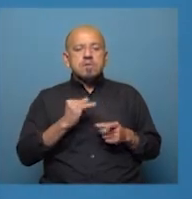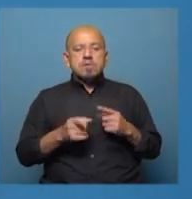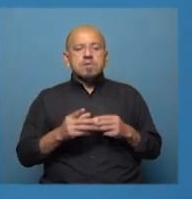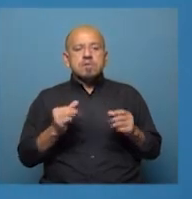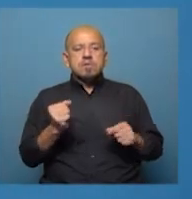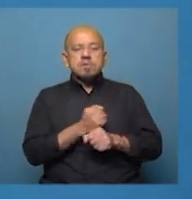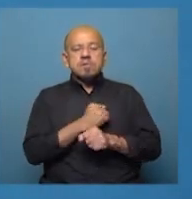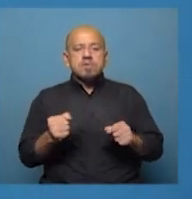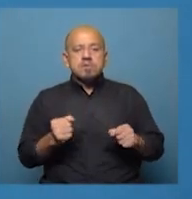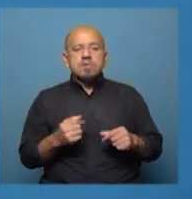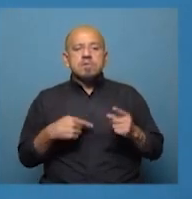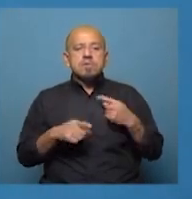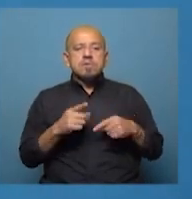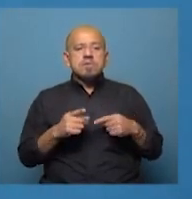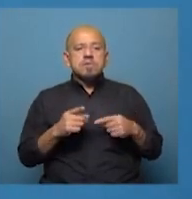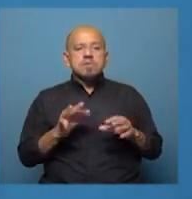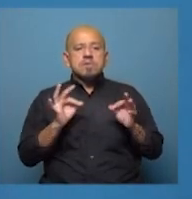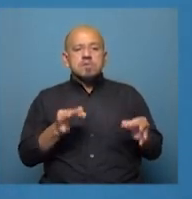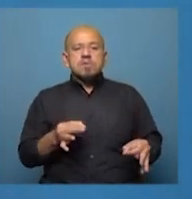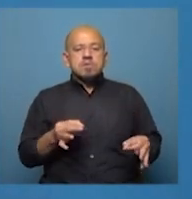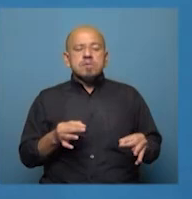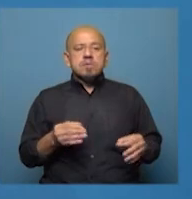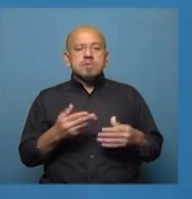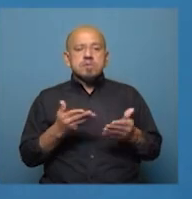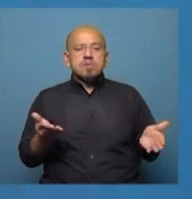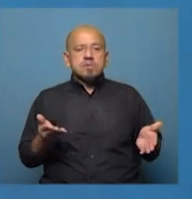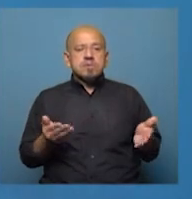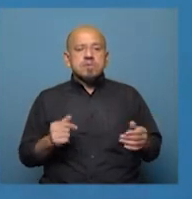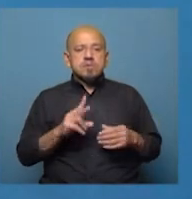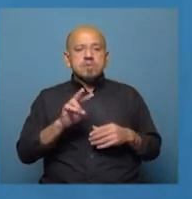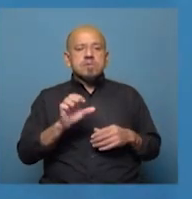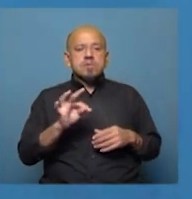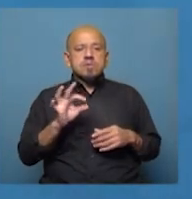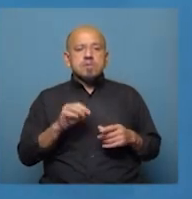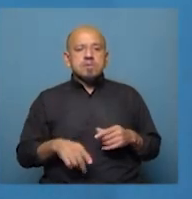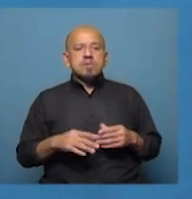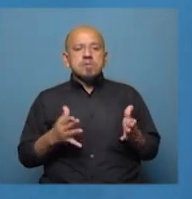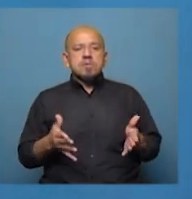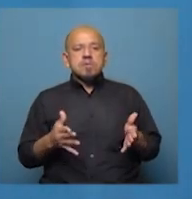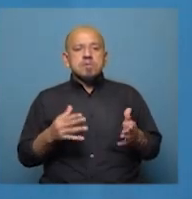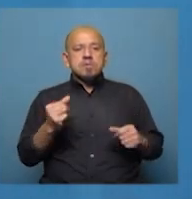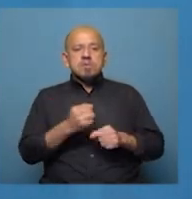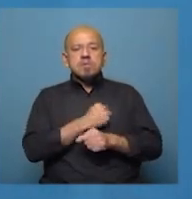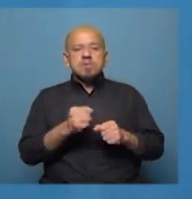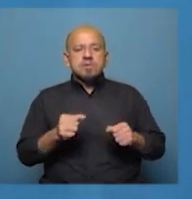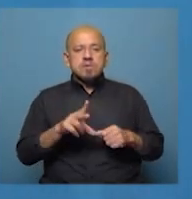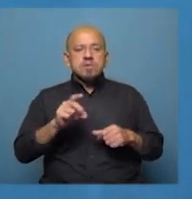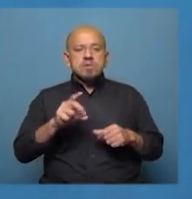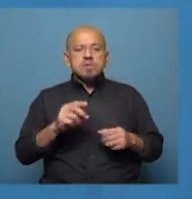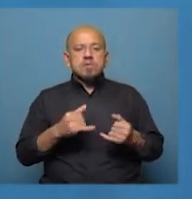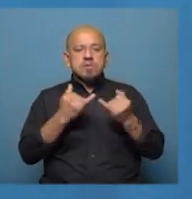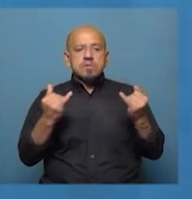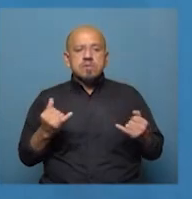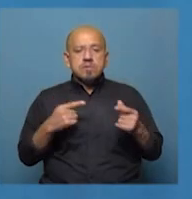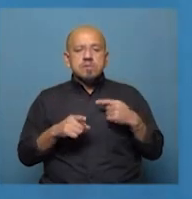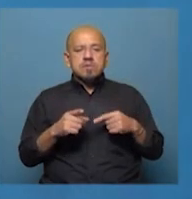aprobar por lo tanto no llegaron esto no quedó el veto no quedó aprobado tiene que transcurrir estos 30 días o convocar